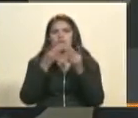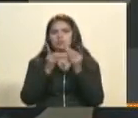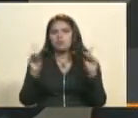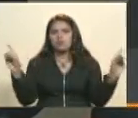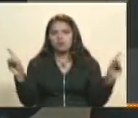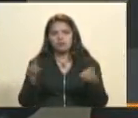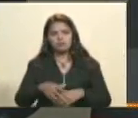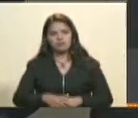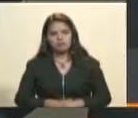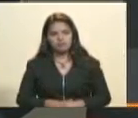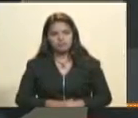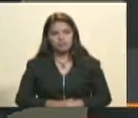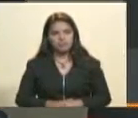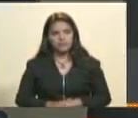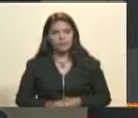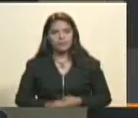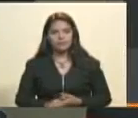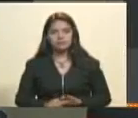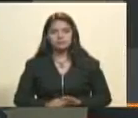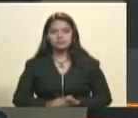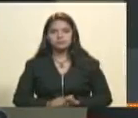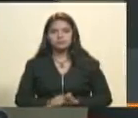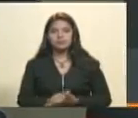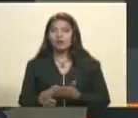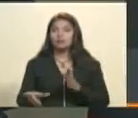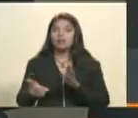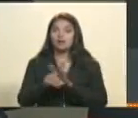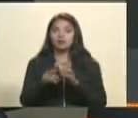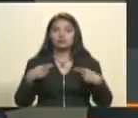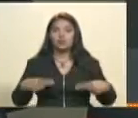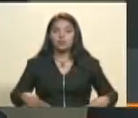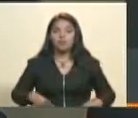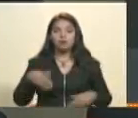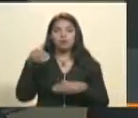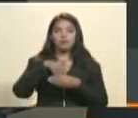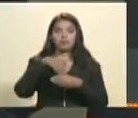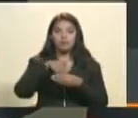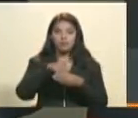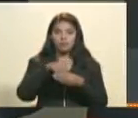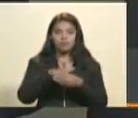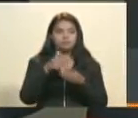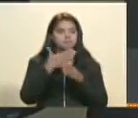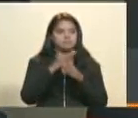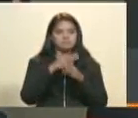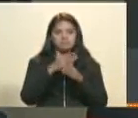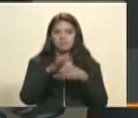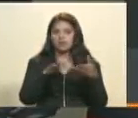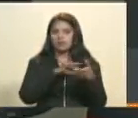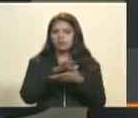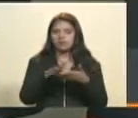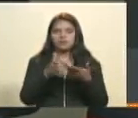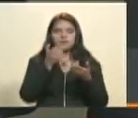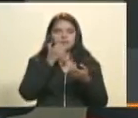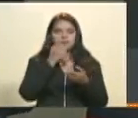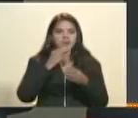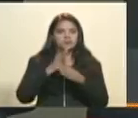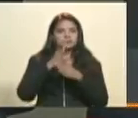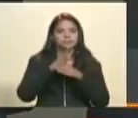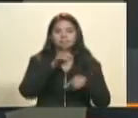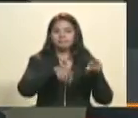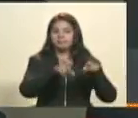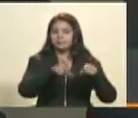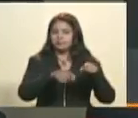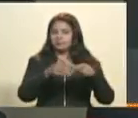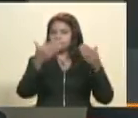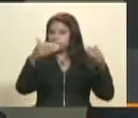democrática, donde el derecho humano al sufragio, a pesar de el sabotaje que algunos quisieron